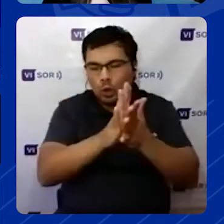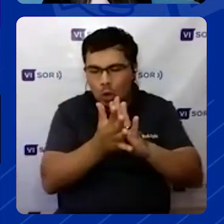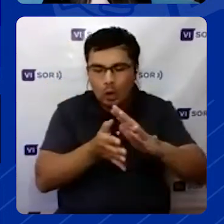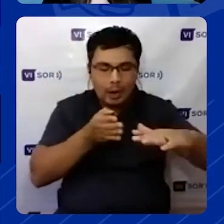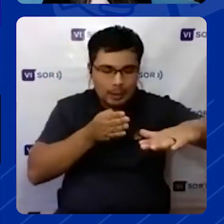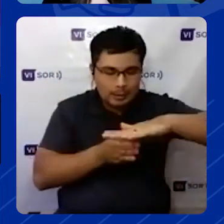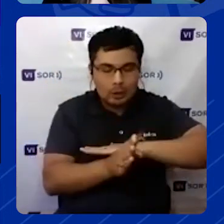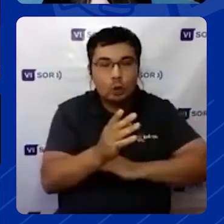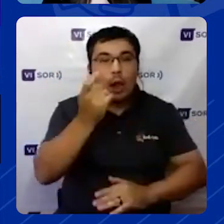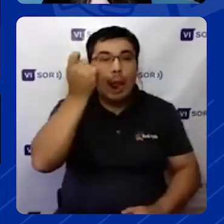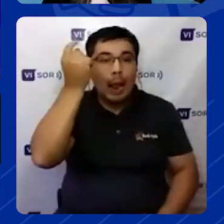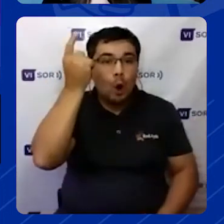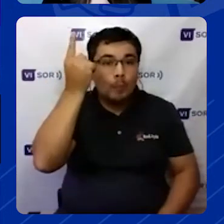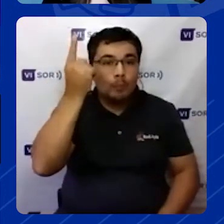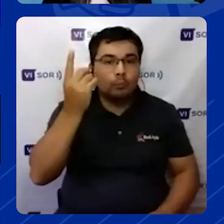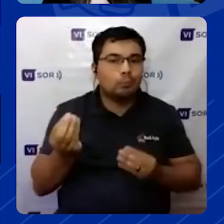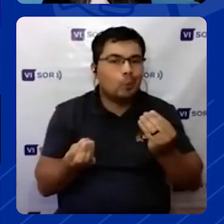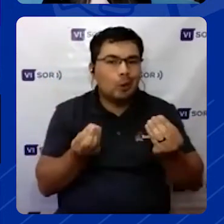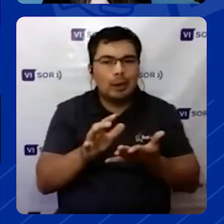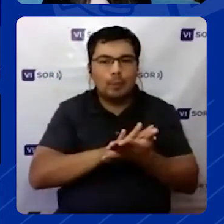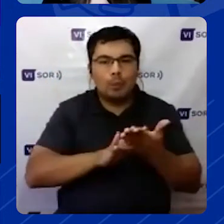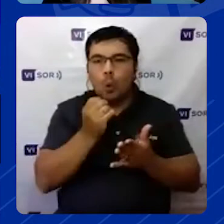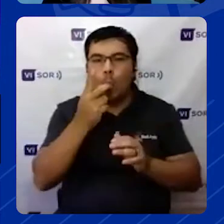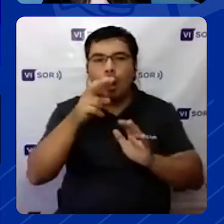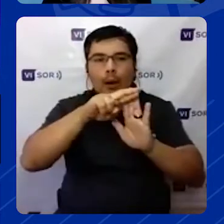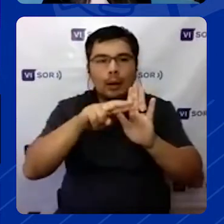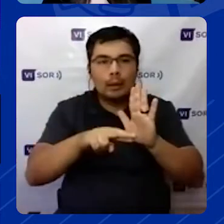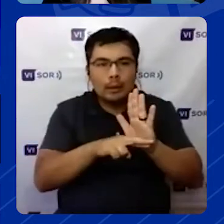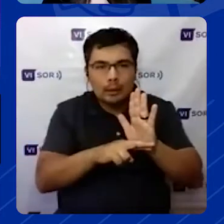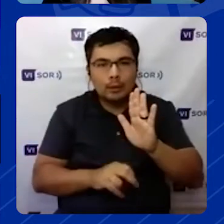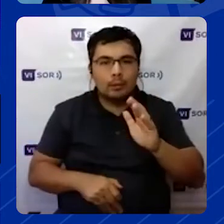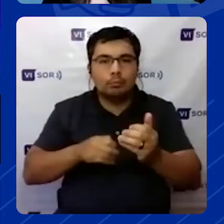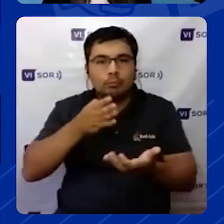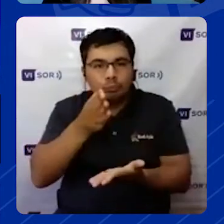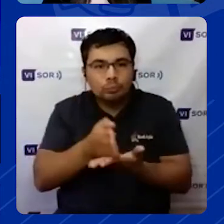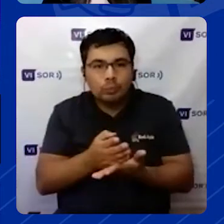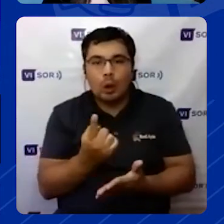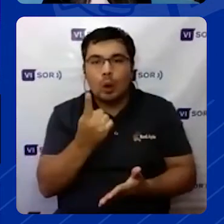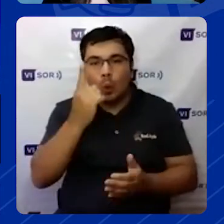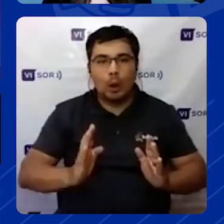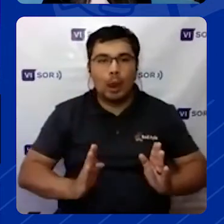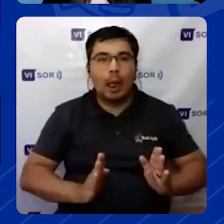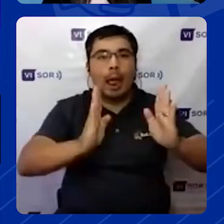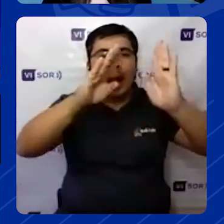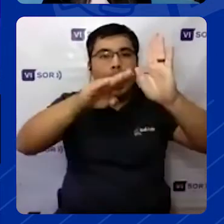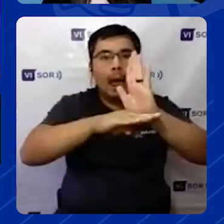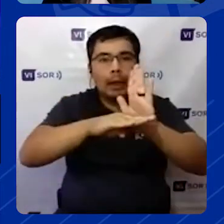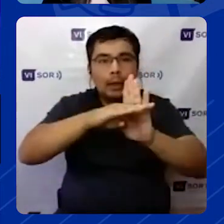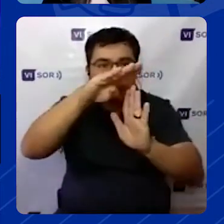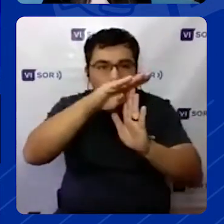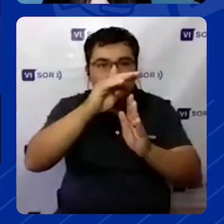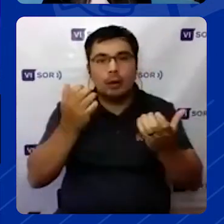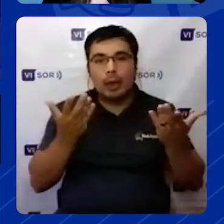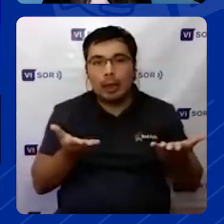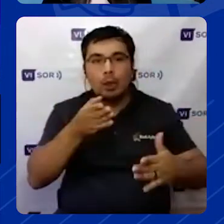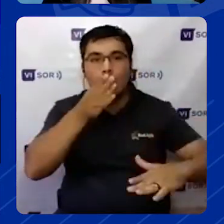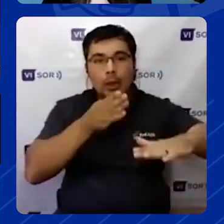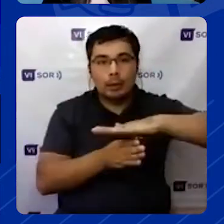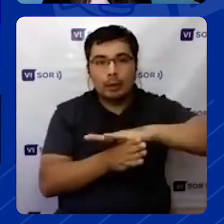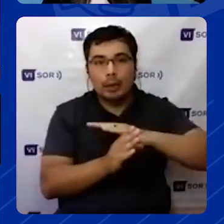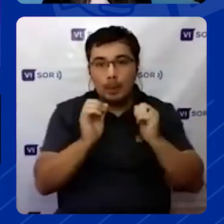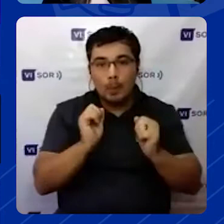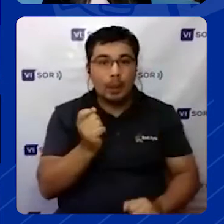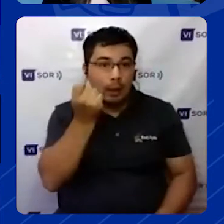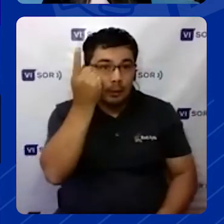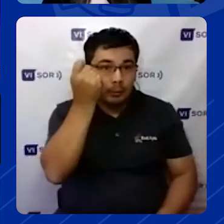ejemplo, ¿qué requisitos exigiría que un edificio fuera accesible desde el punto de vista cognitivo, que fuera comprensible? Bueno, pues